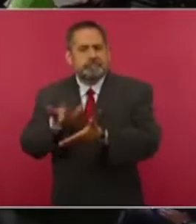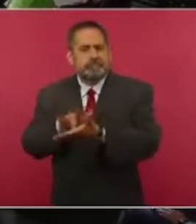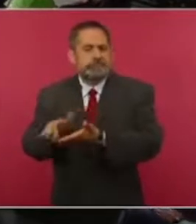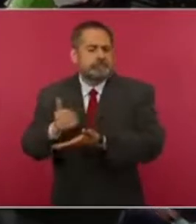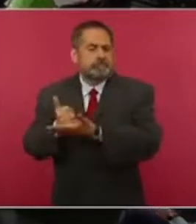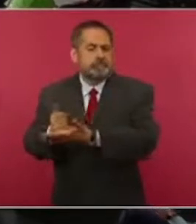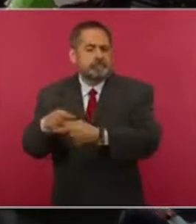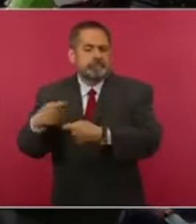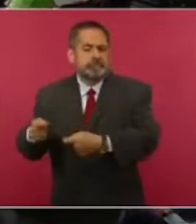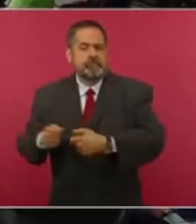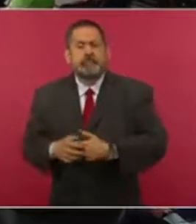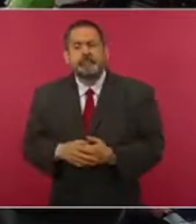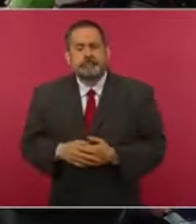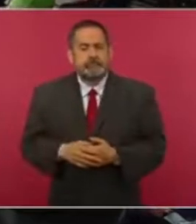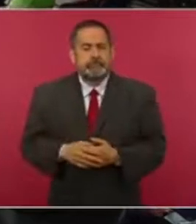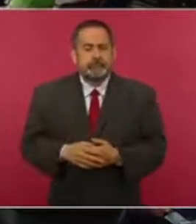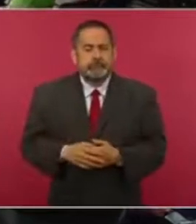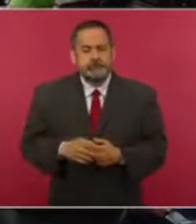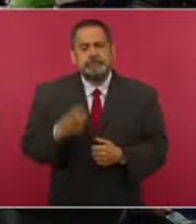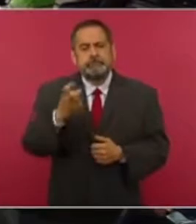certificación? Eso lo vamos a ir viendo